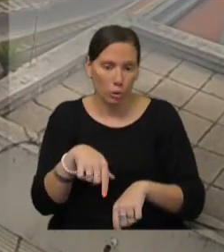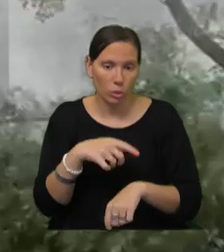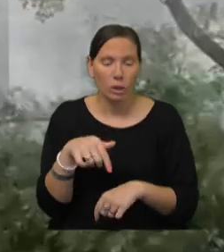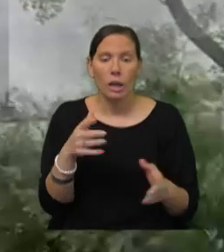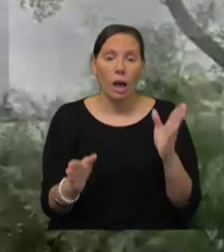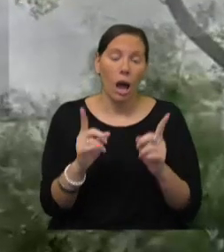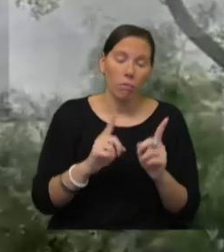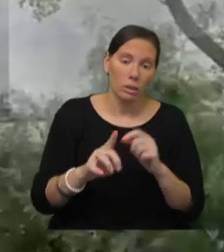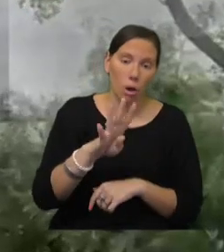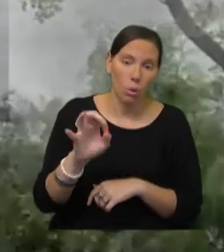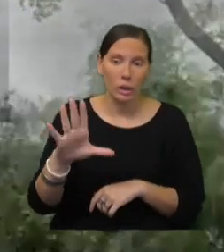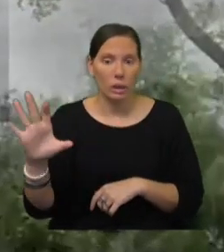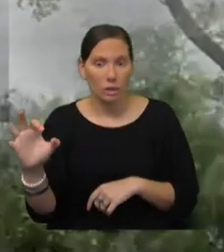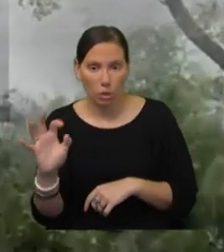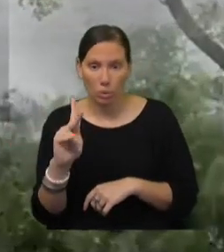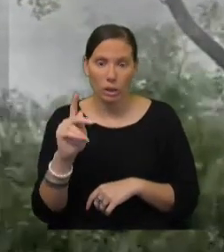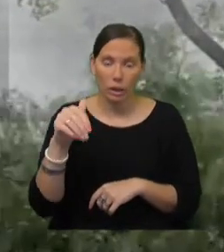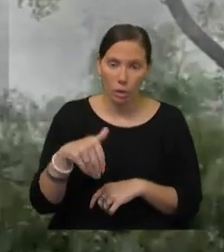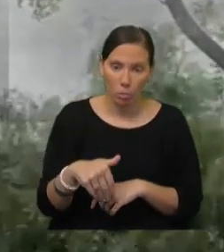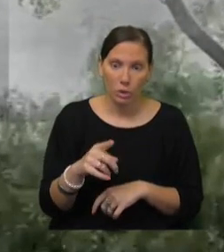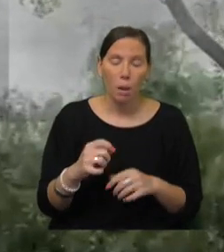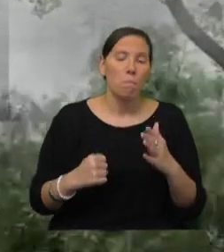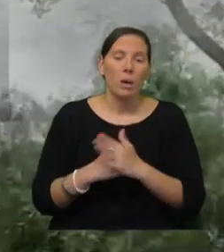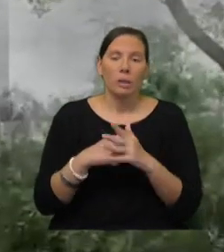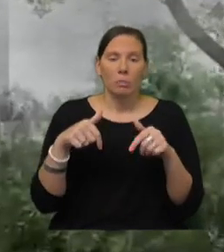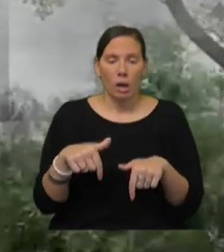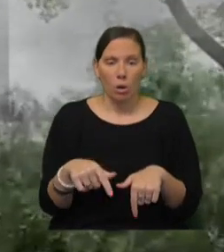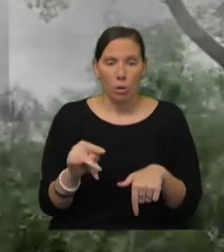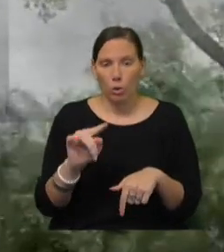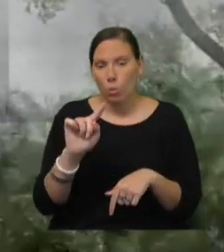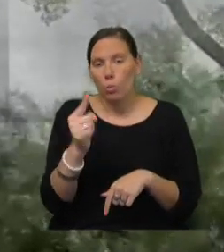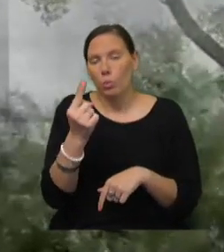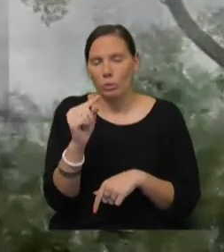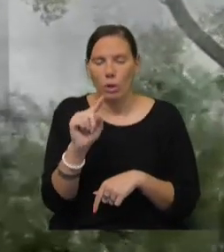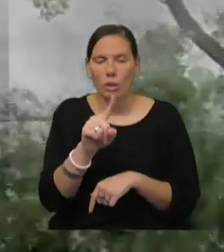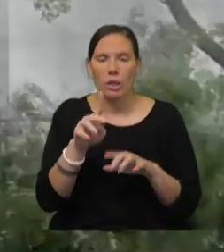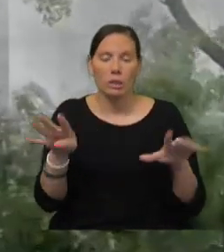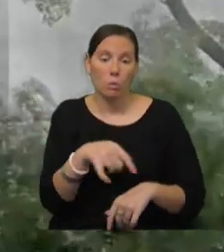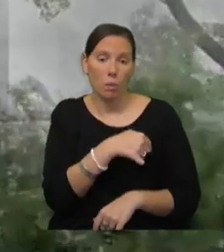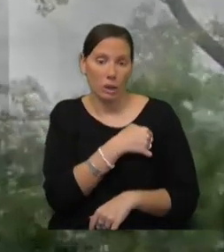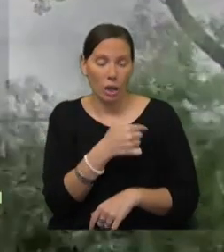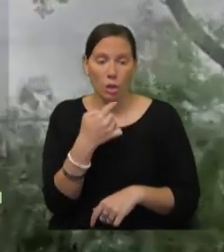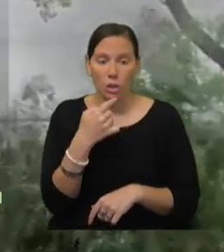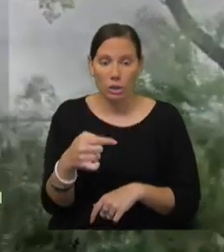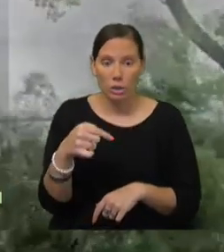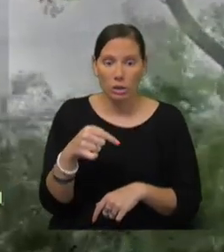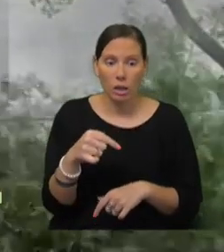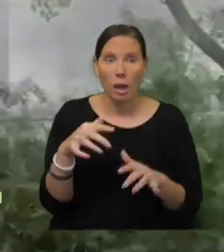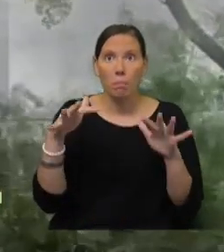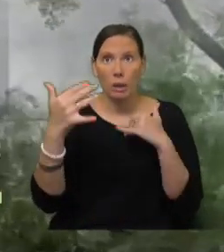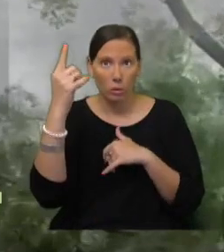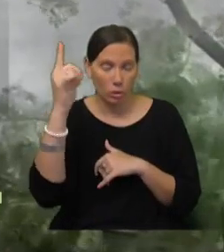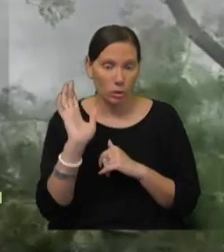y 50 km en la hora la máxima para hoy un gradito más 19 gr según el pronóstico de meteorología